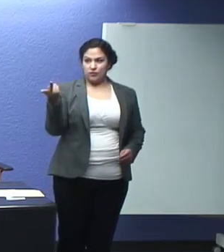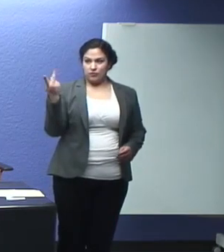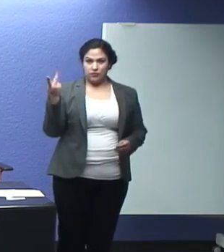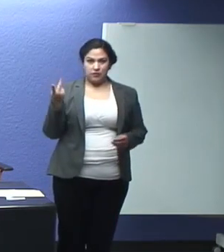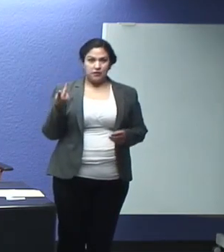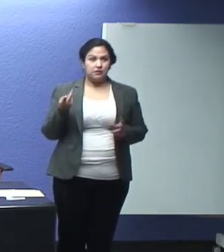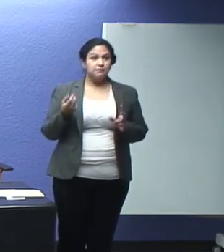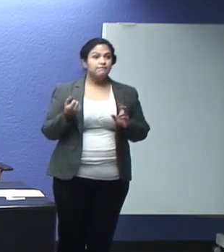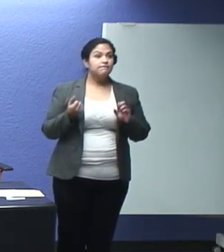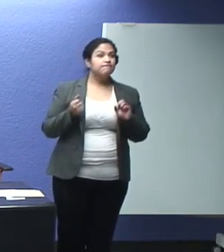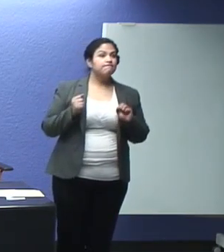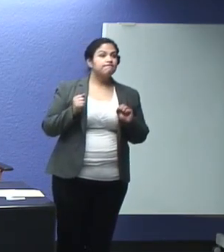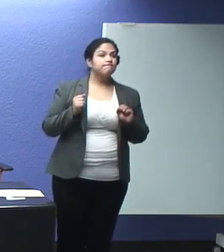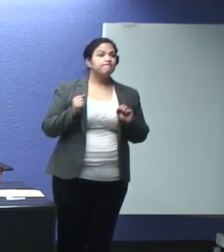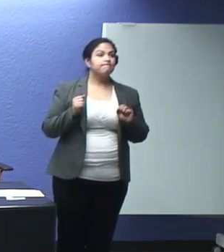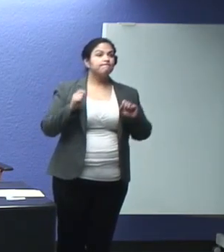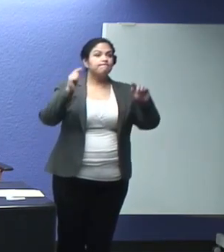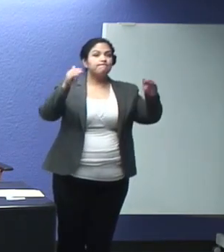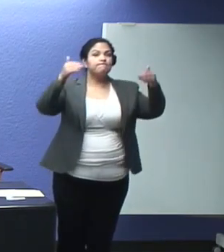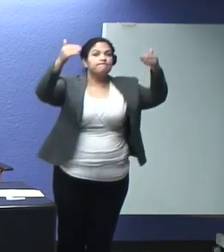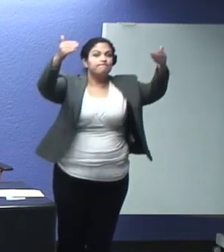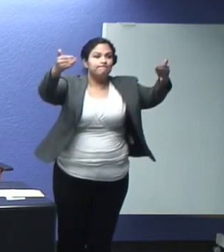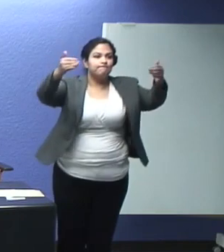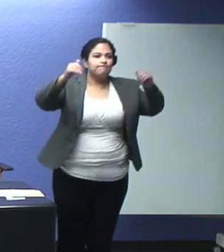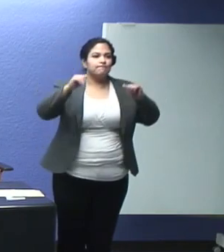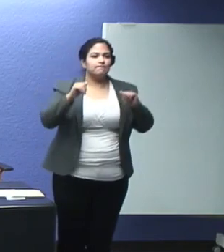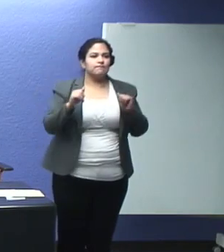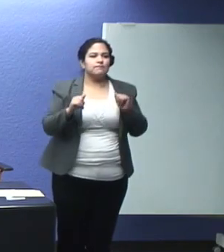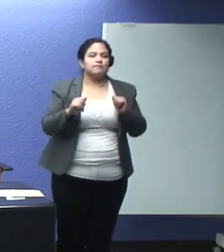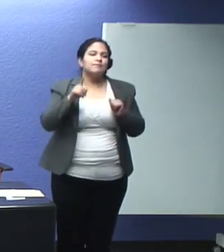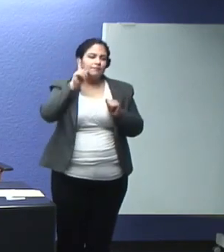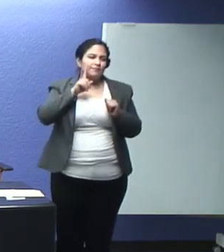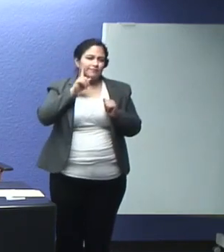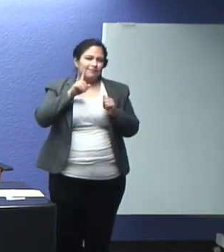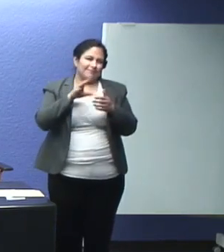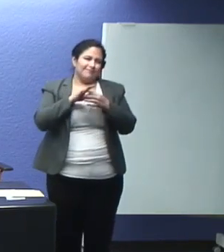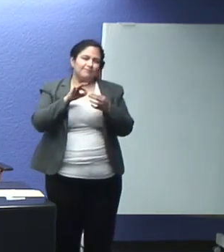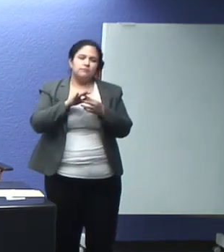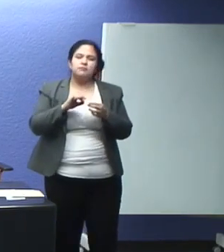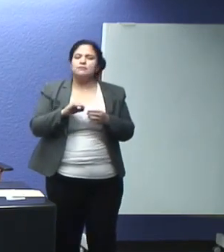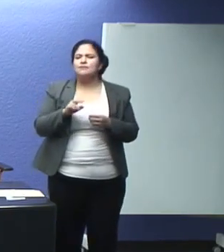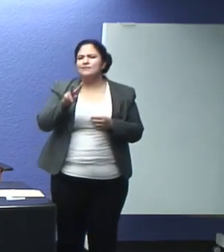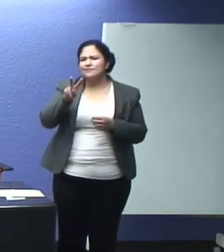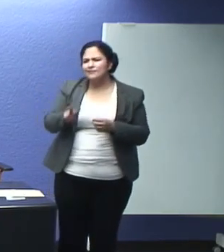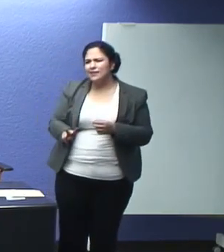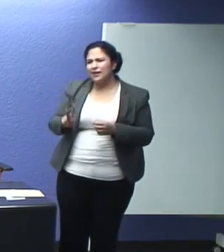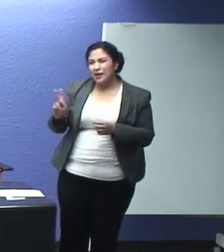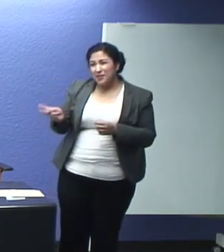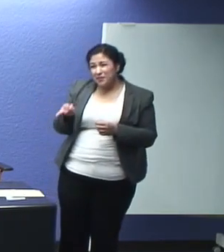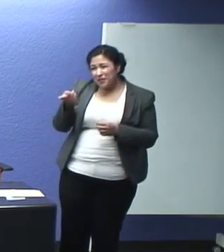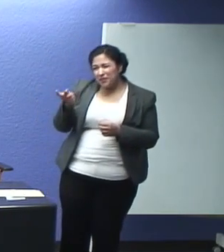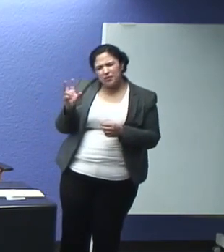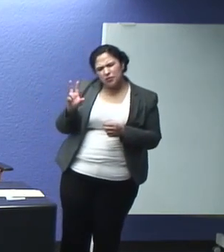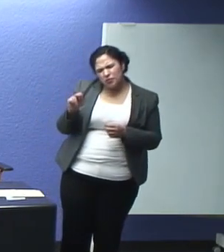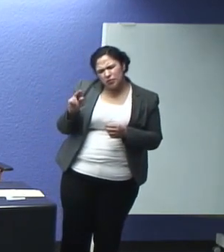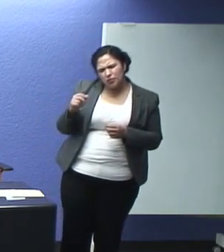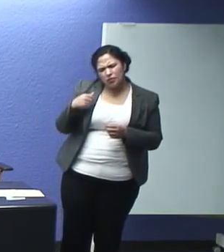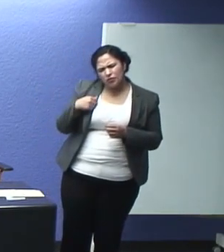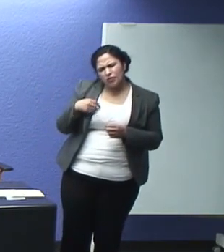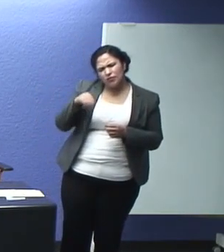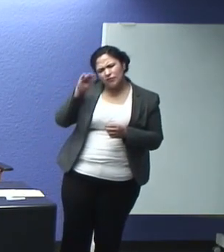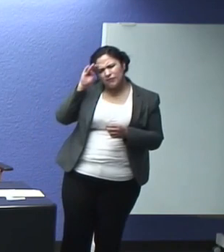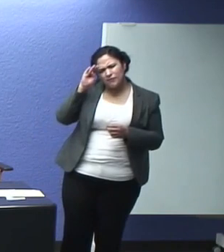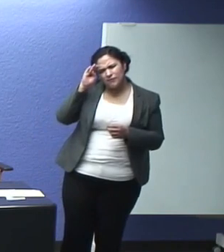allá atrás. Realmente no es una pregunta, es más bien como una reflexión, pero antes que